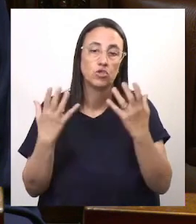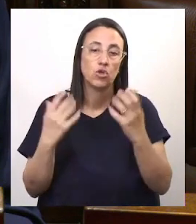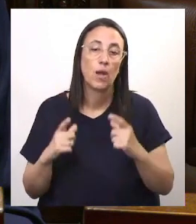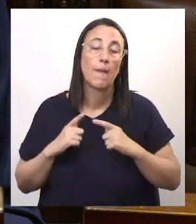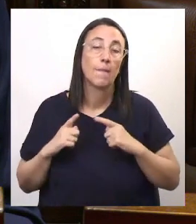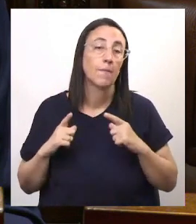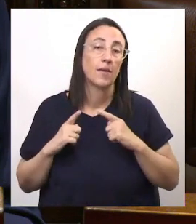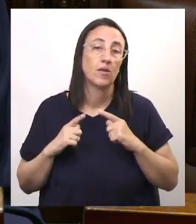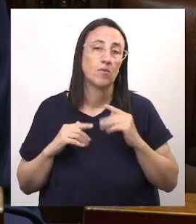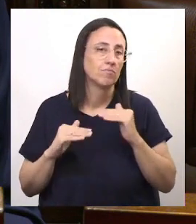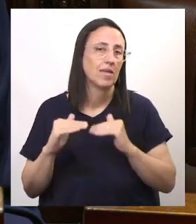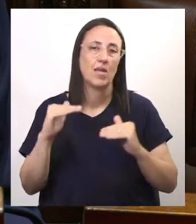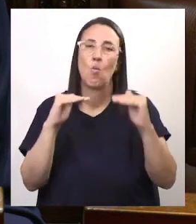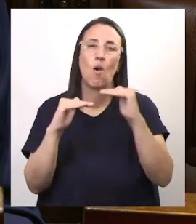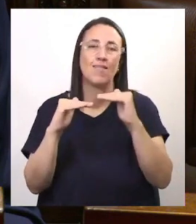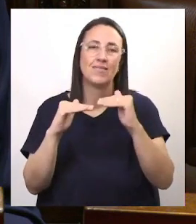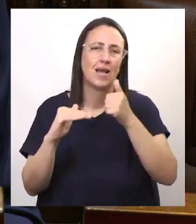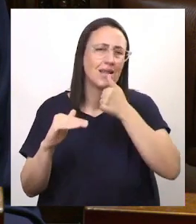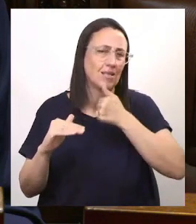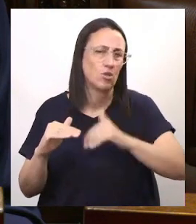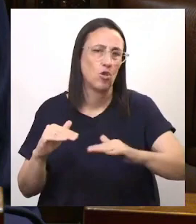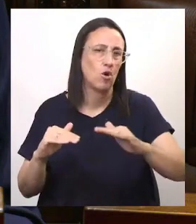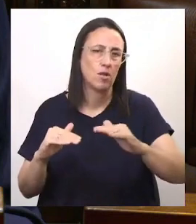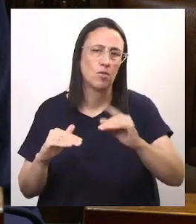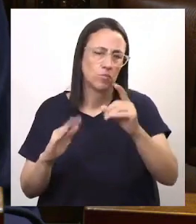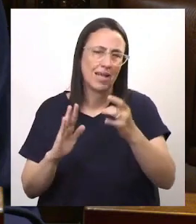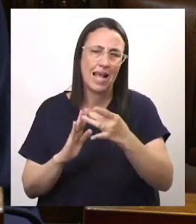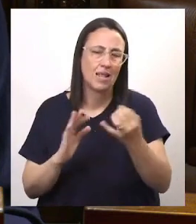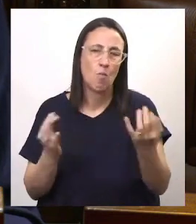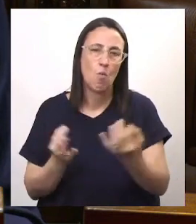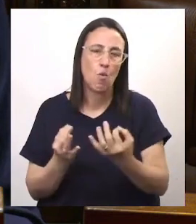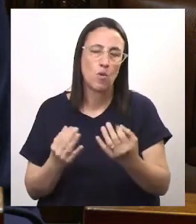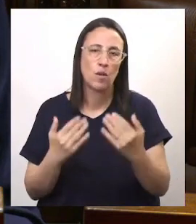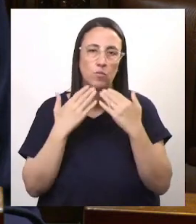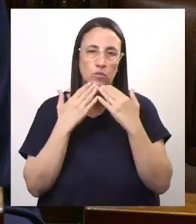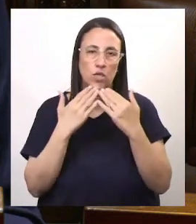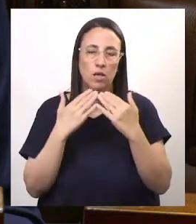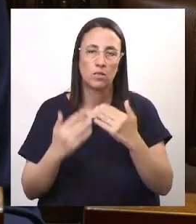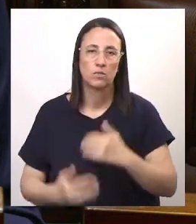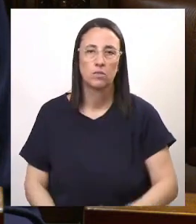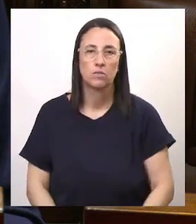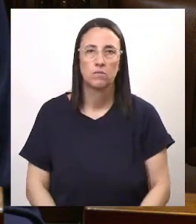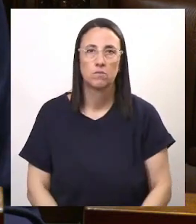estén a la altura de la historia y estoy seguro que lo estarán. Muchas gracias.